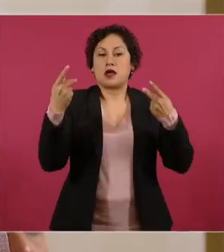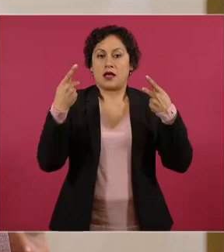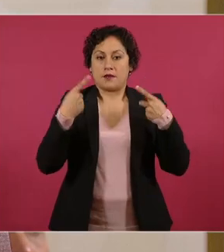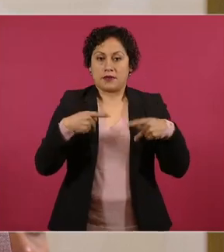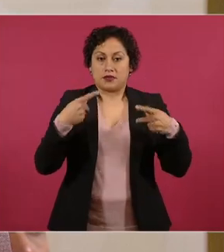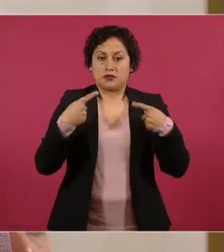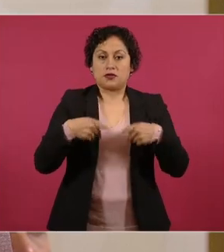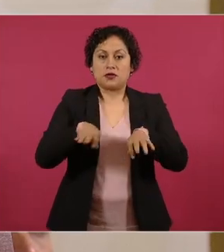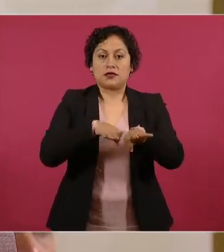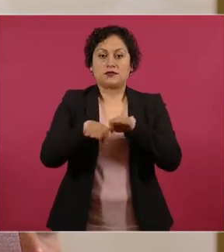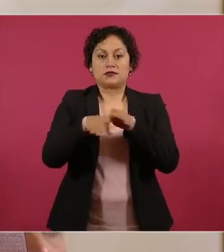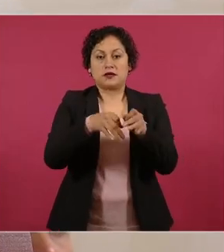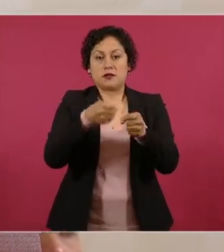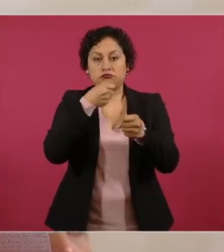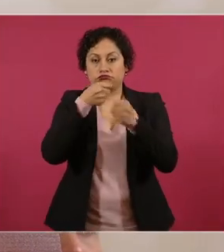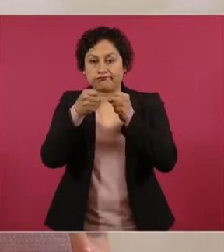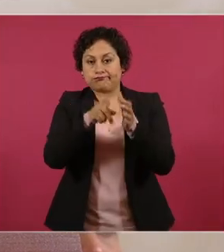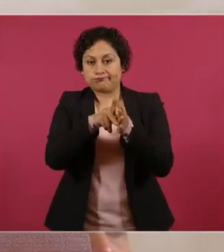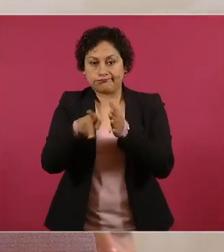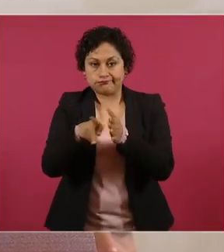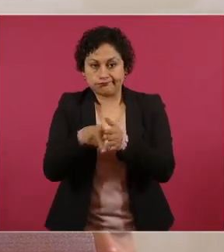Bueno, para